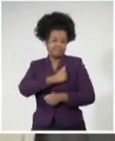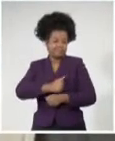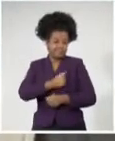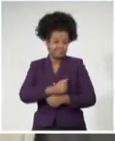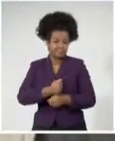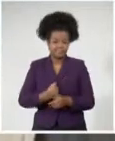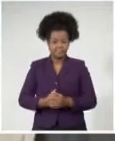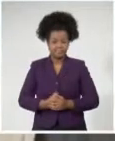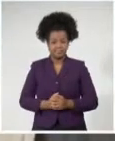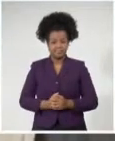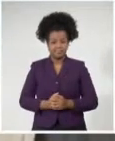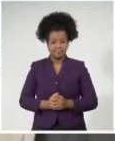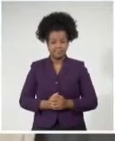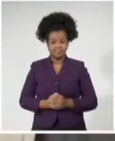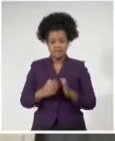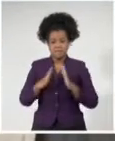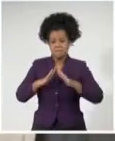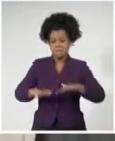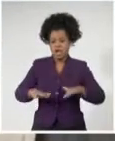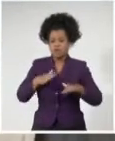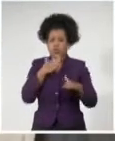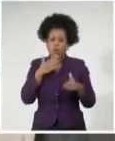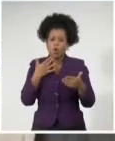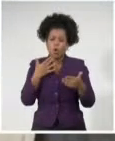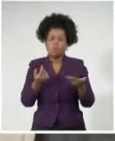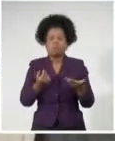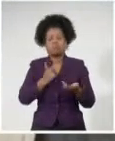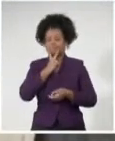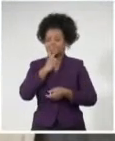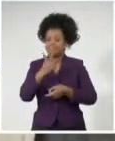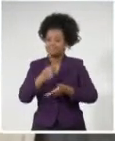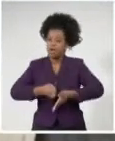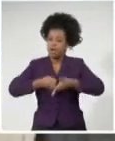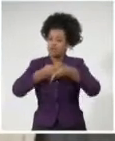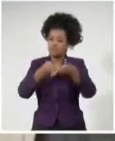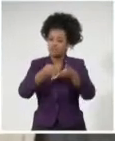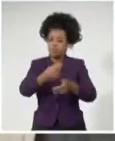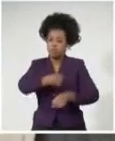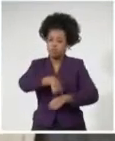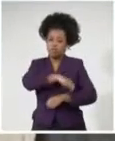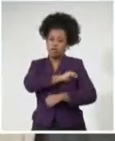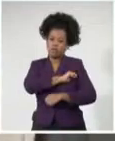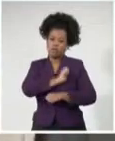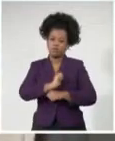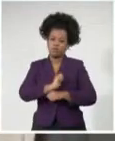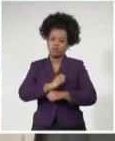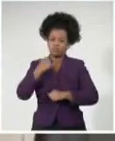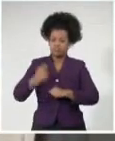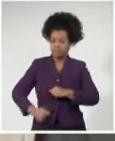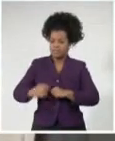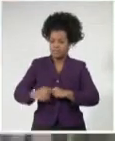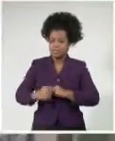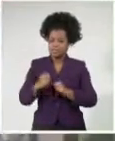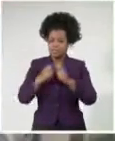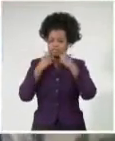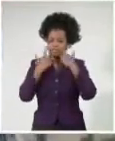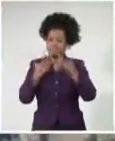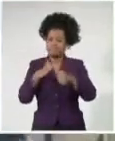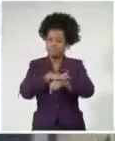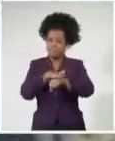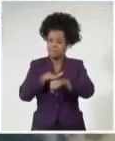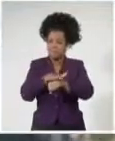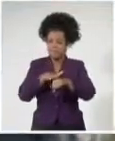Se construye con la atención a los últimos, con la promoción de la justicia, con el valor del perdón